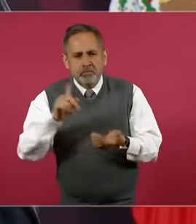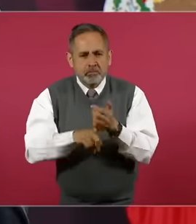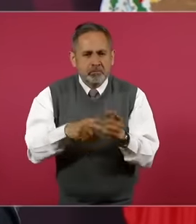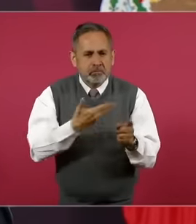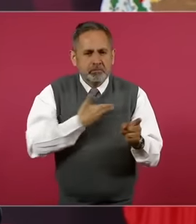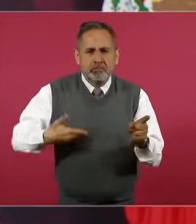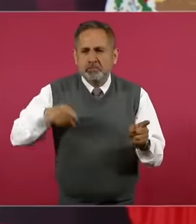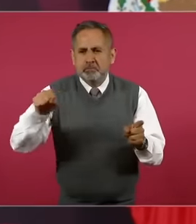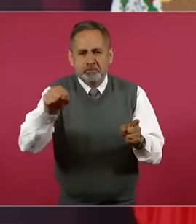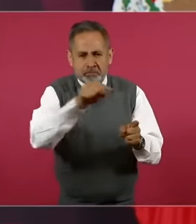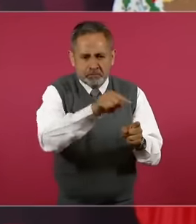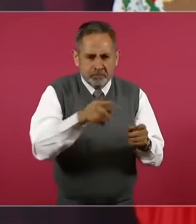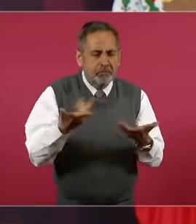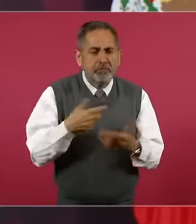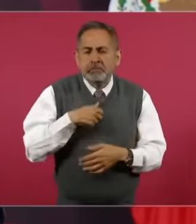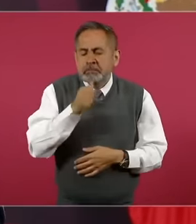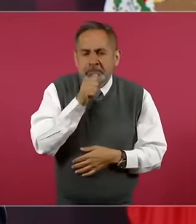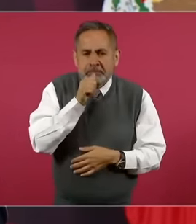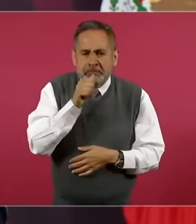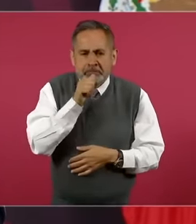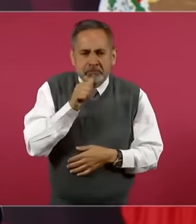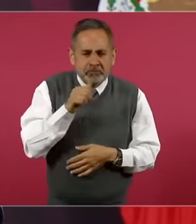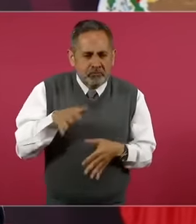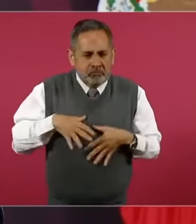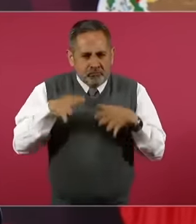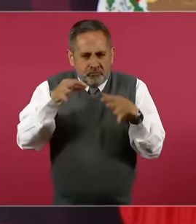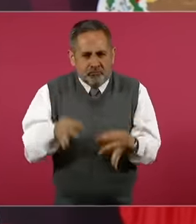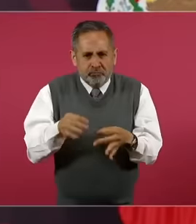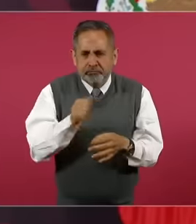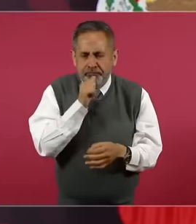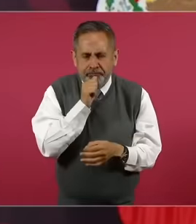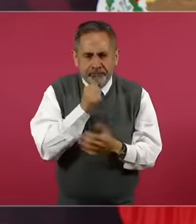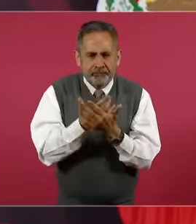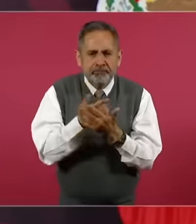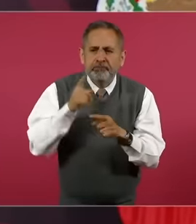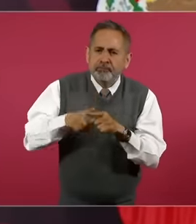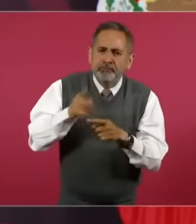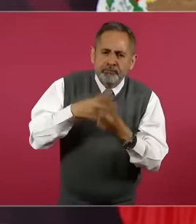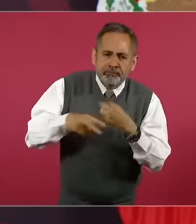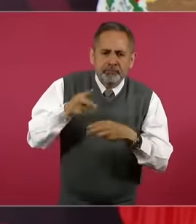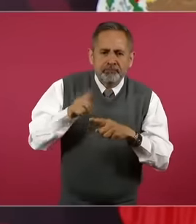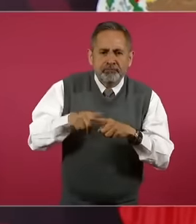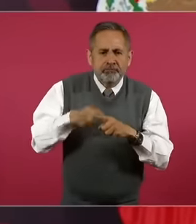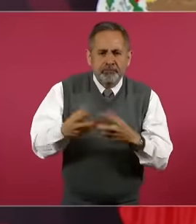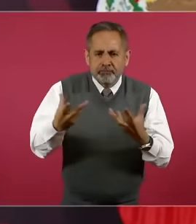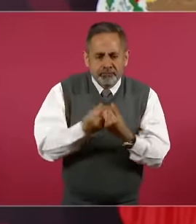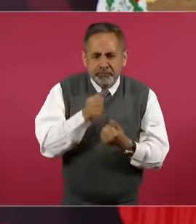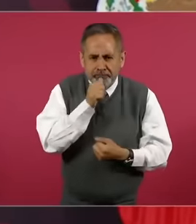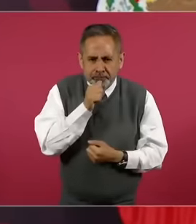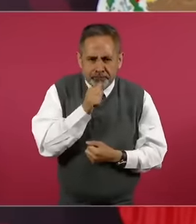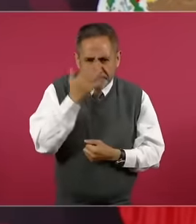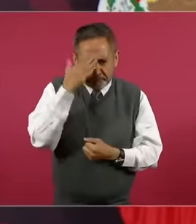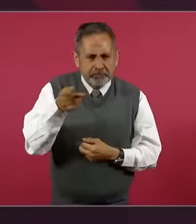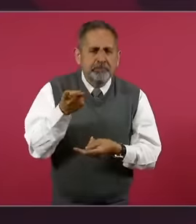presidentes. Todavía no tengo confirmado quiénes van a estar.